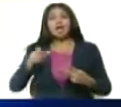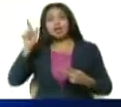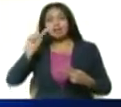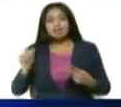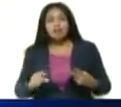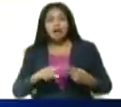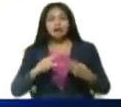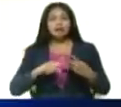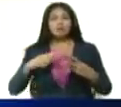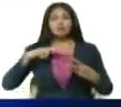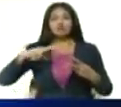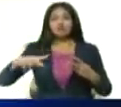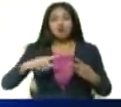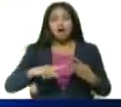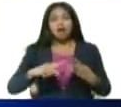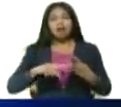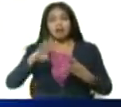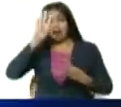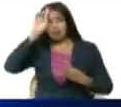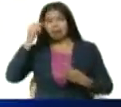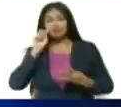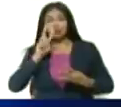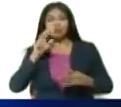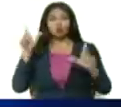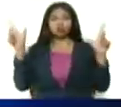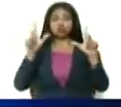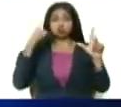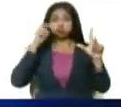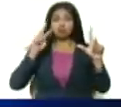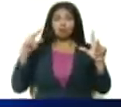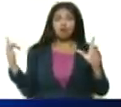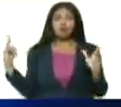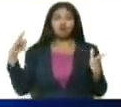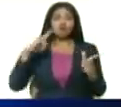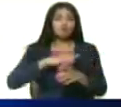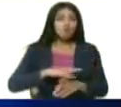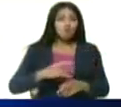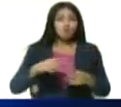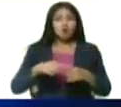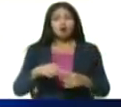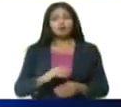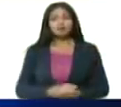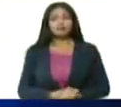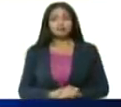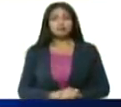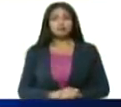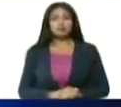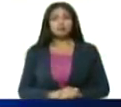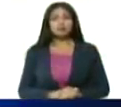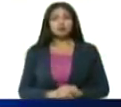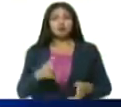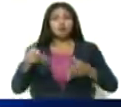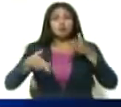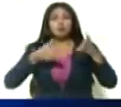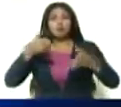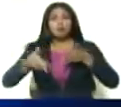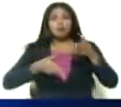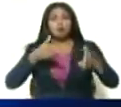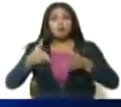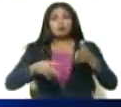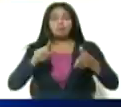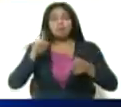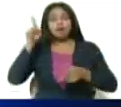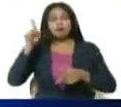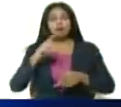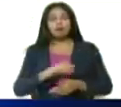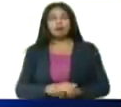en Portugal, lo vemos por televisión, llegan aviones. Llegó un ferrocarril